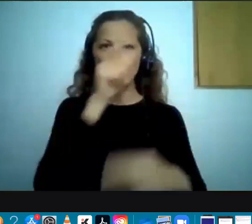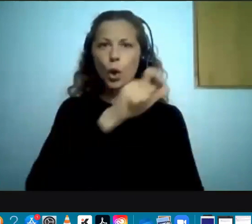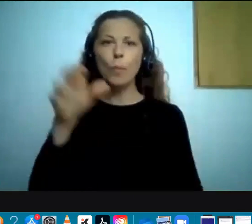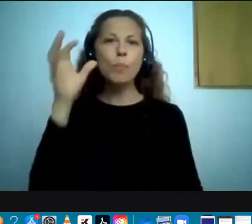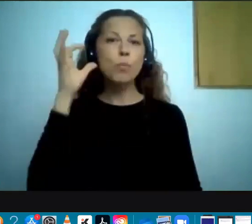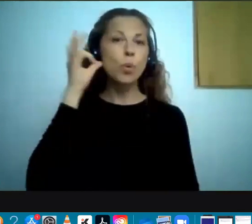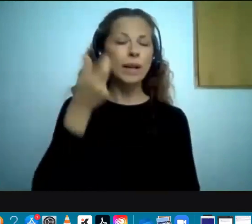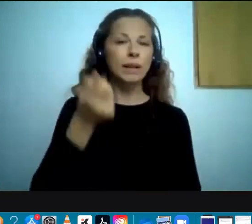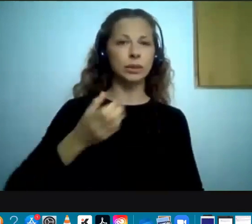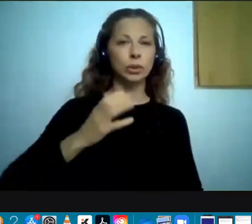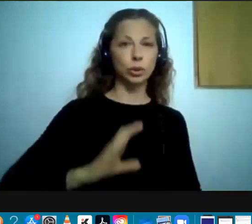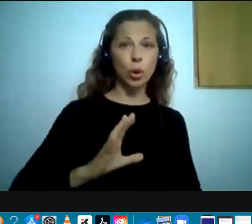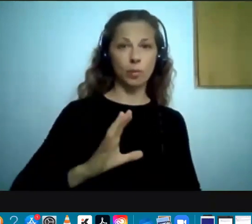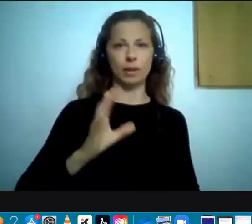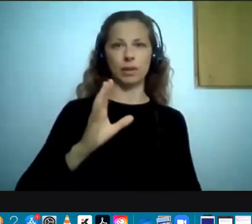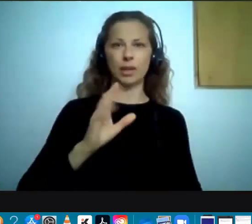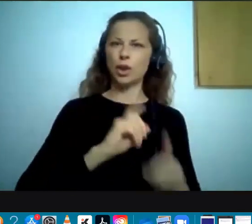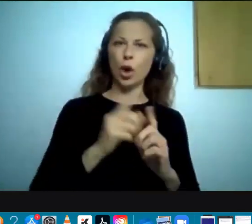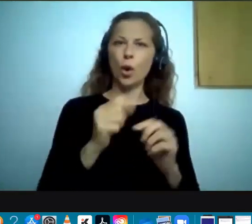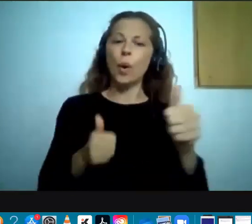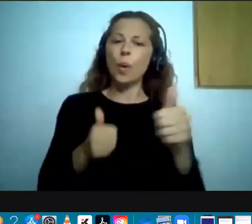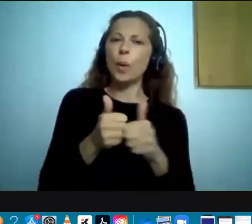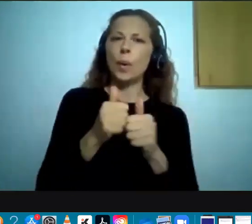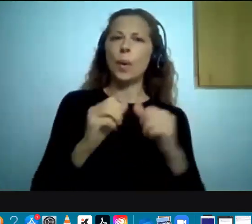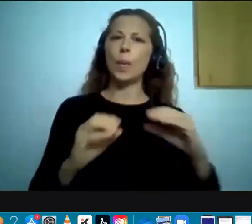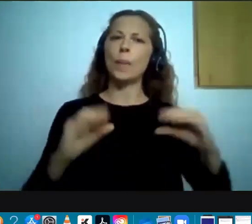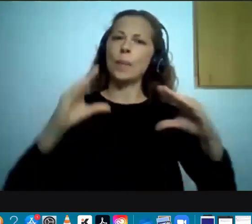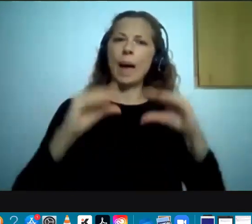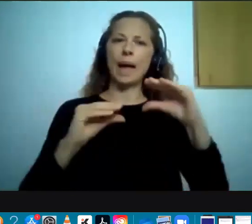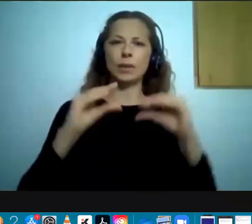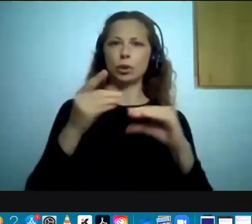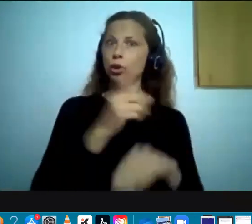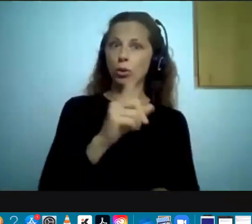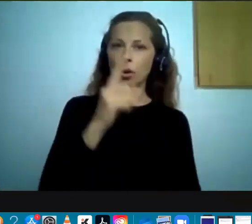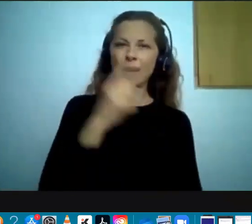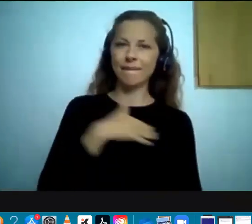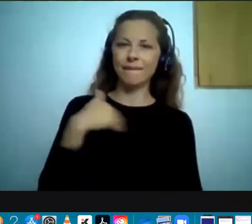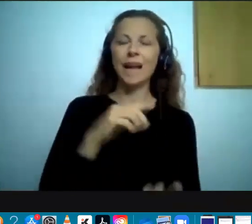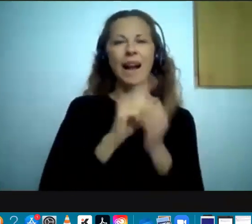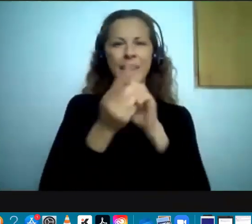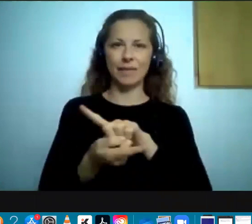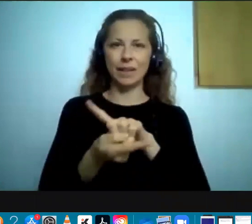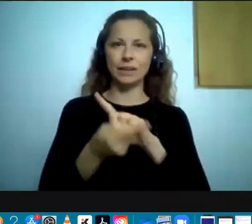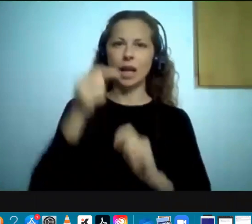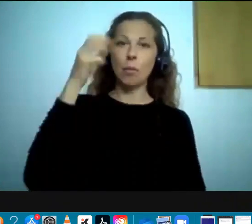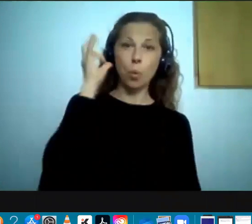sino que se regulara para que las mujeres cobraran menos que los hombres, porque como